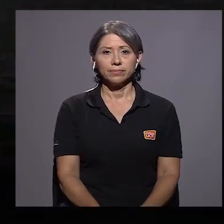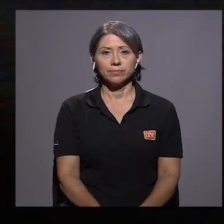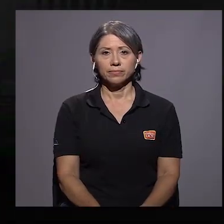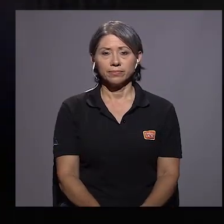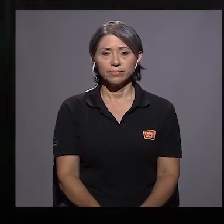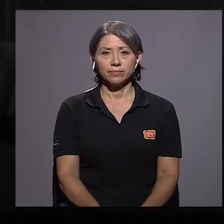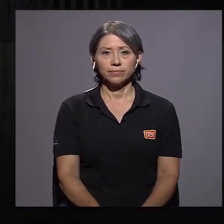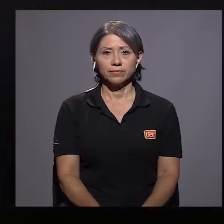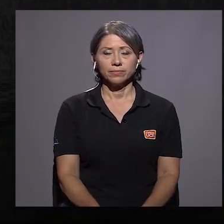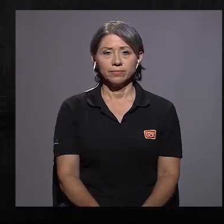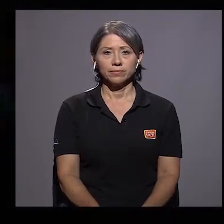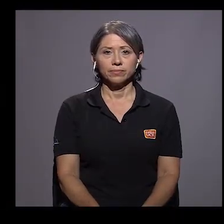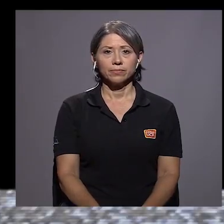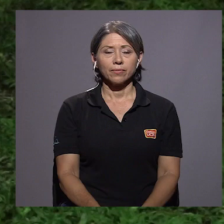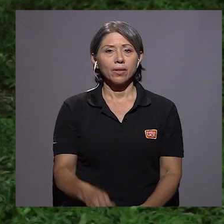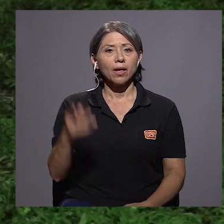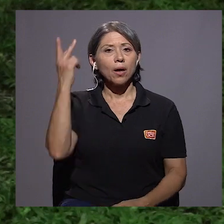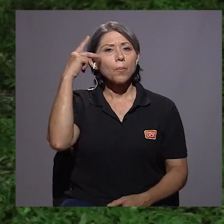Tómala.